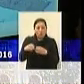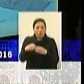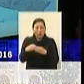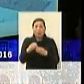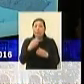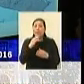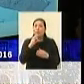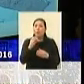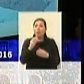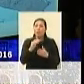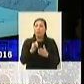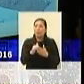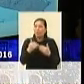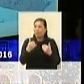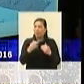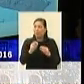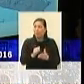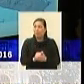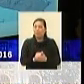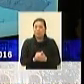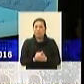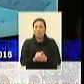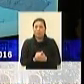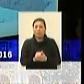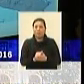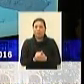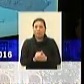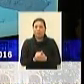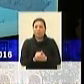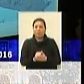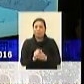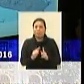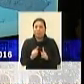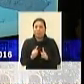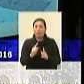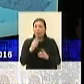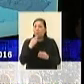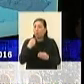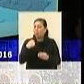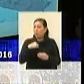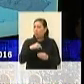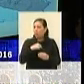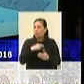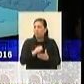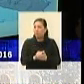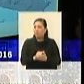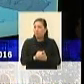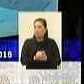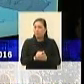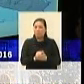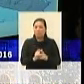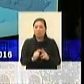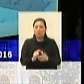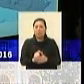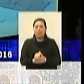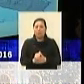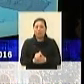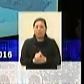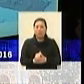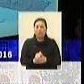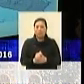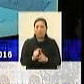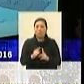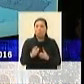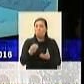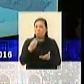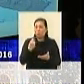del país, hoy en día están en 18 microcuencas, lo cual hace de nuestras acciones de erradicación,